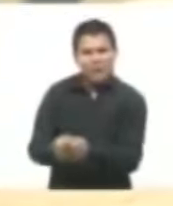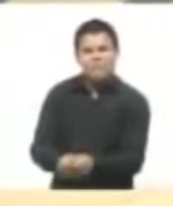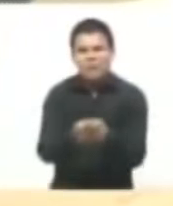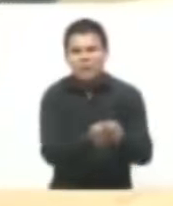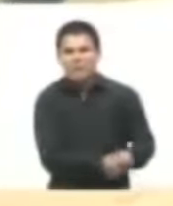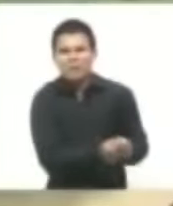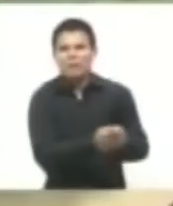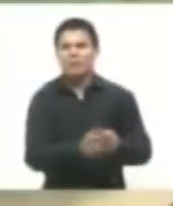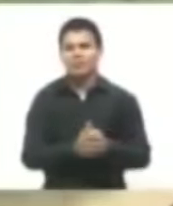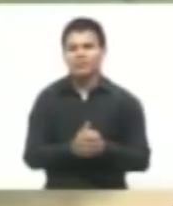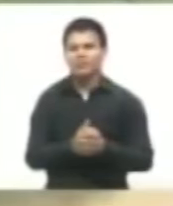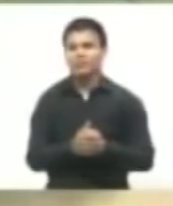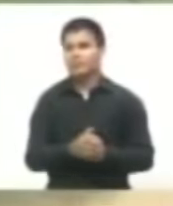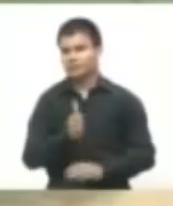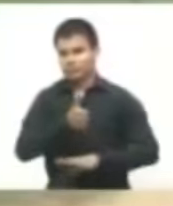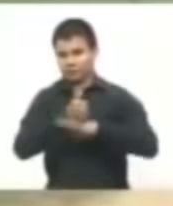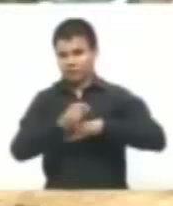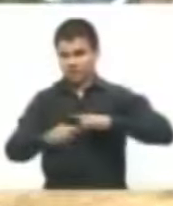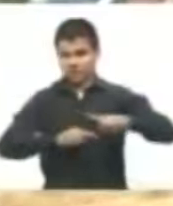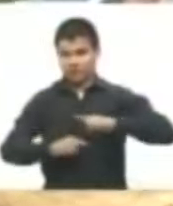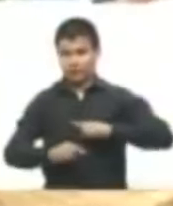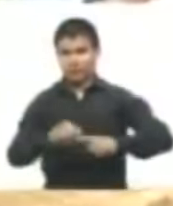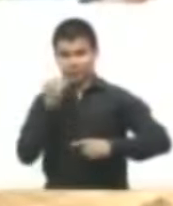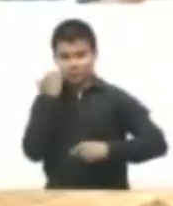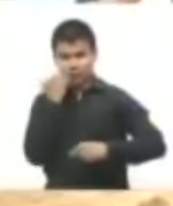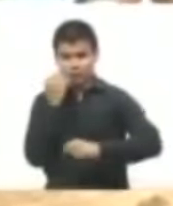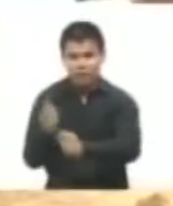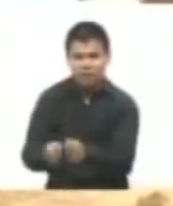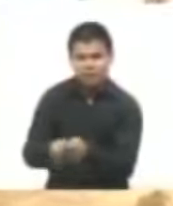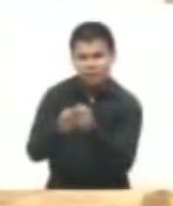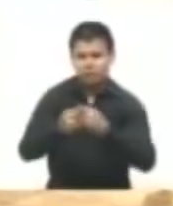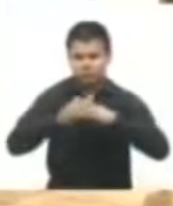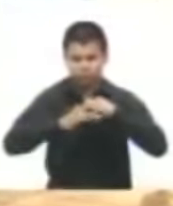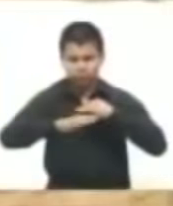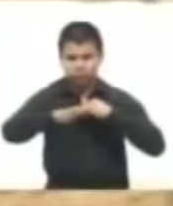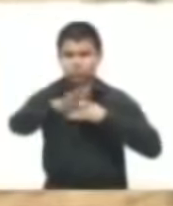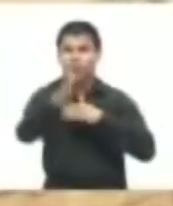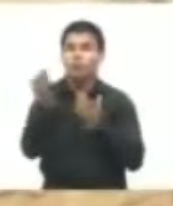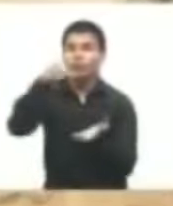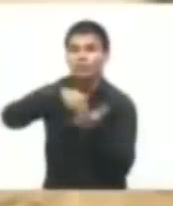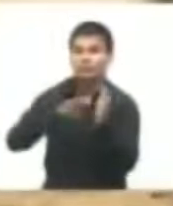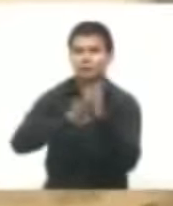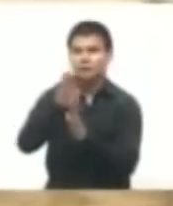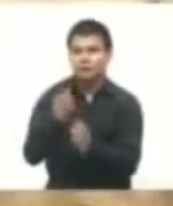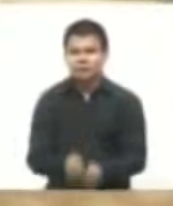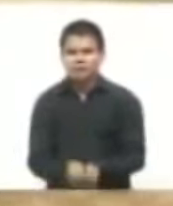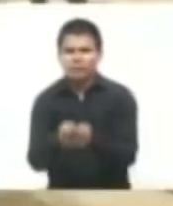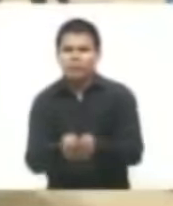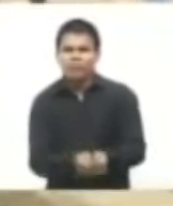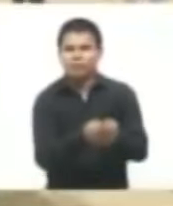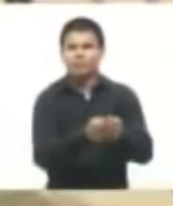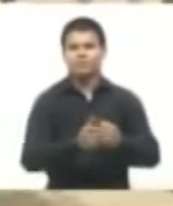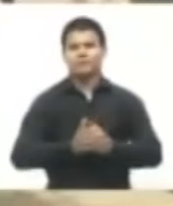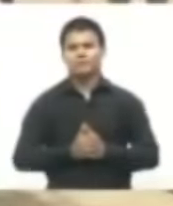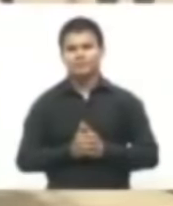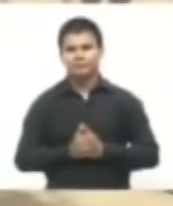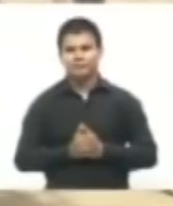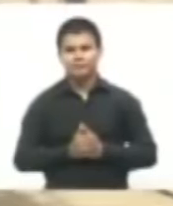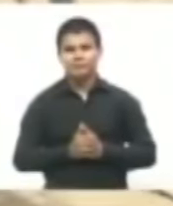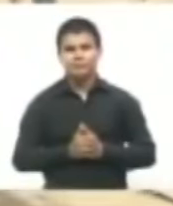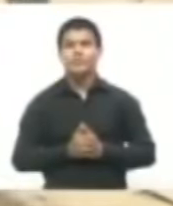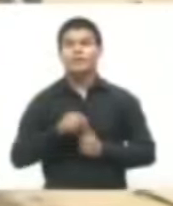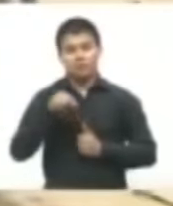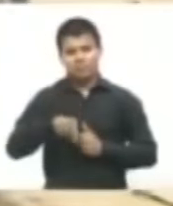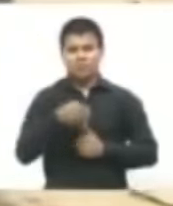la mano del entrenador Adolfo Cobo Barros, en la Arenosa crece nuevamente la pasión por esta disciplina. El voleibol de Barranquilla está en un